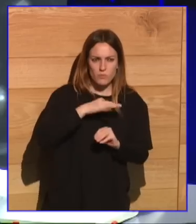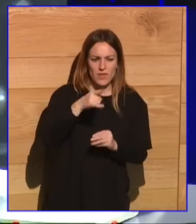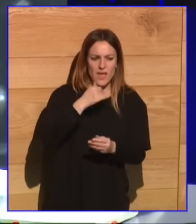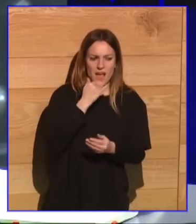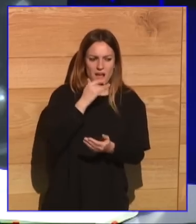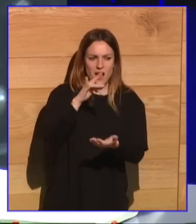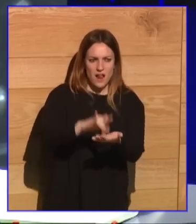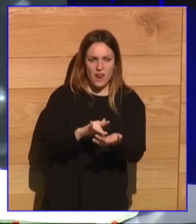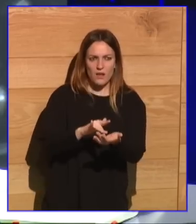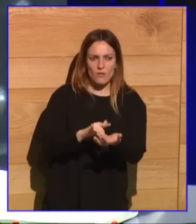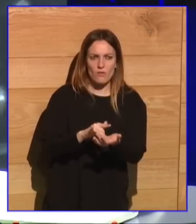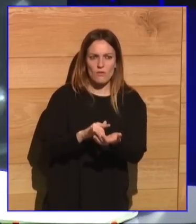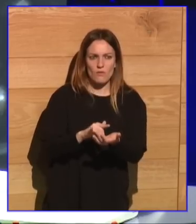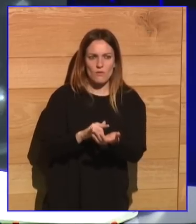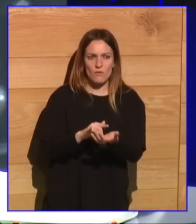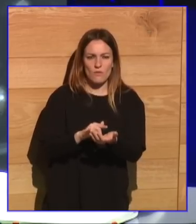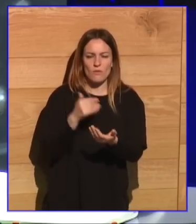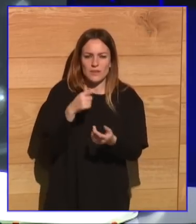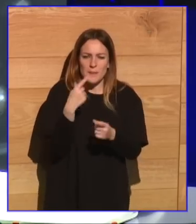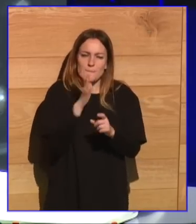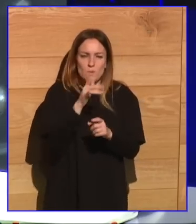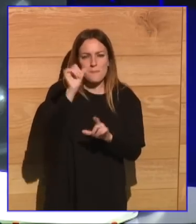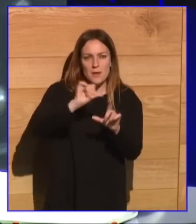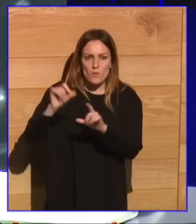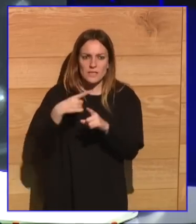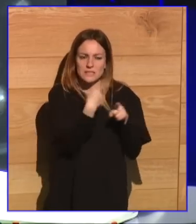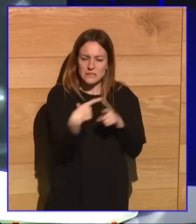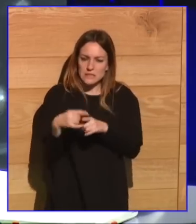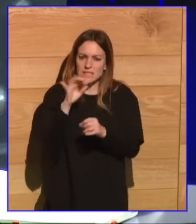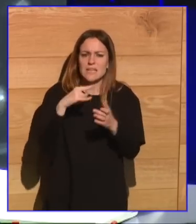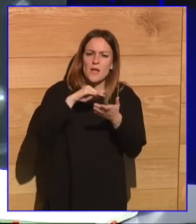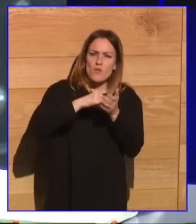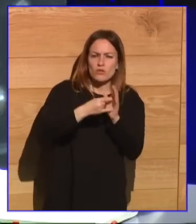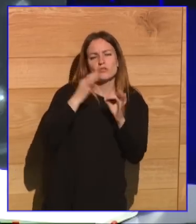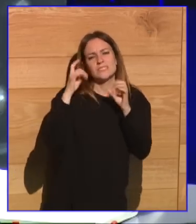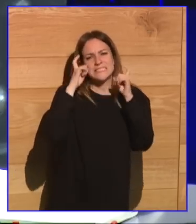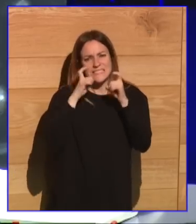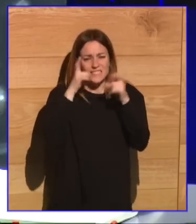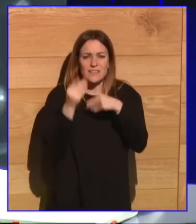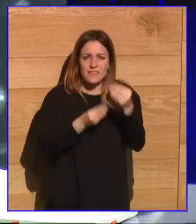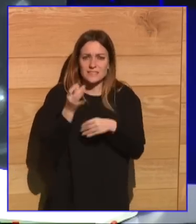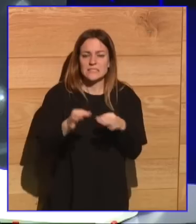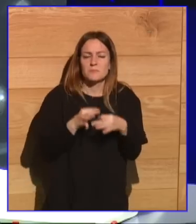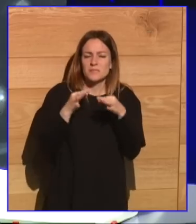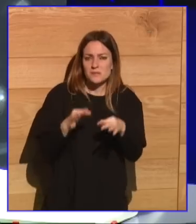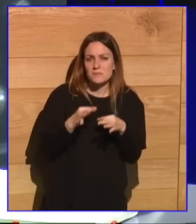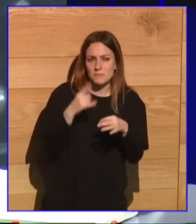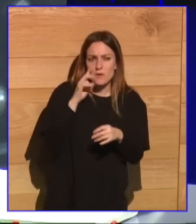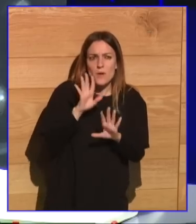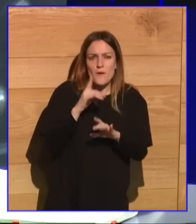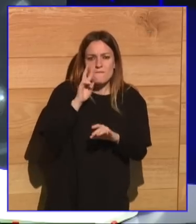todas sus películas son radicalmente distintas y de que siempre trate de hacer proyectos radicalmente distintos, pero uno ve una